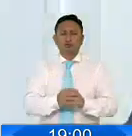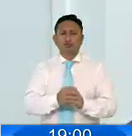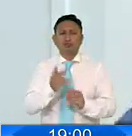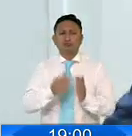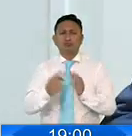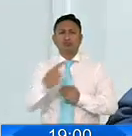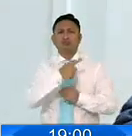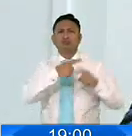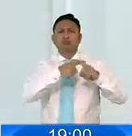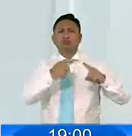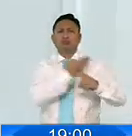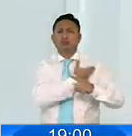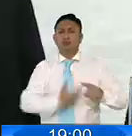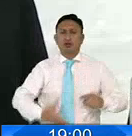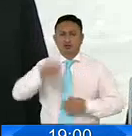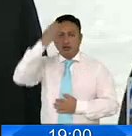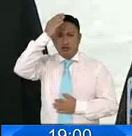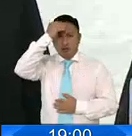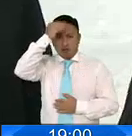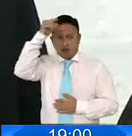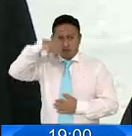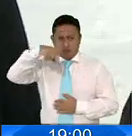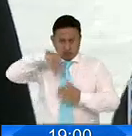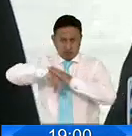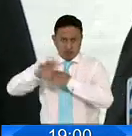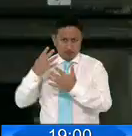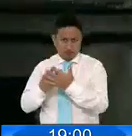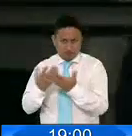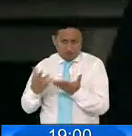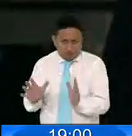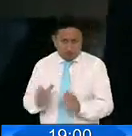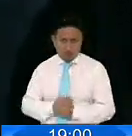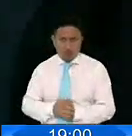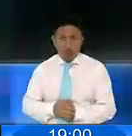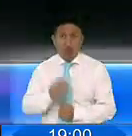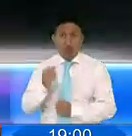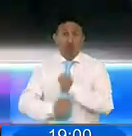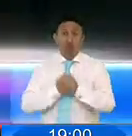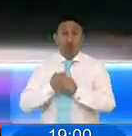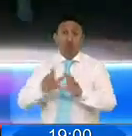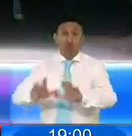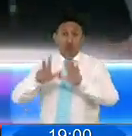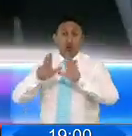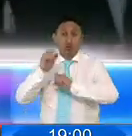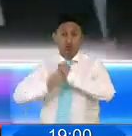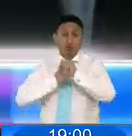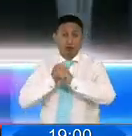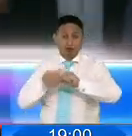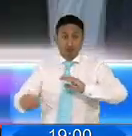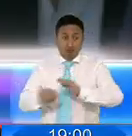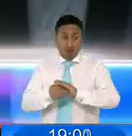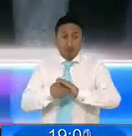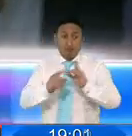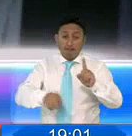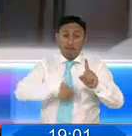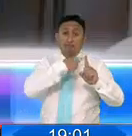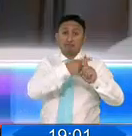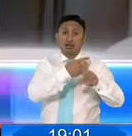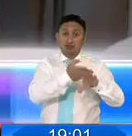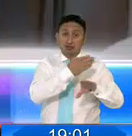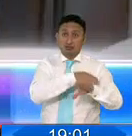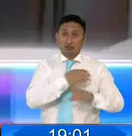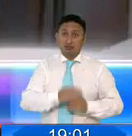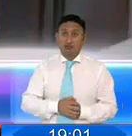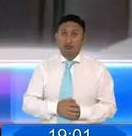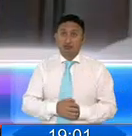del expresidente Jorge Glass, que actualmente se encuentra en prisión. ¿Será que la pena de 8 años por cohecho se suma a las que ya tiene? Si